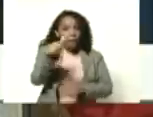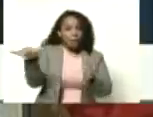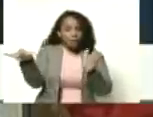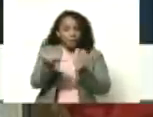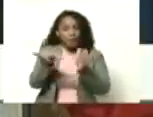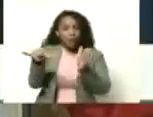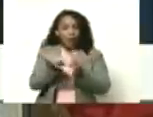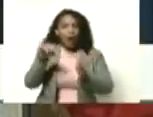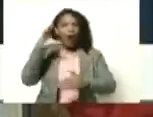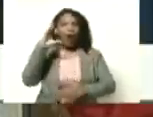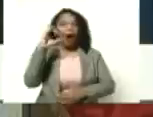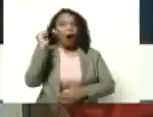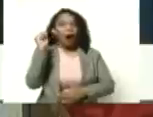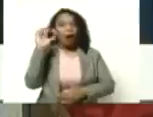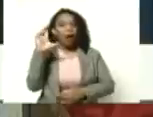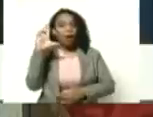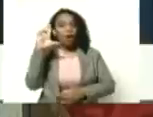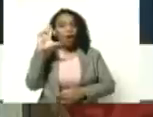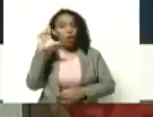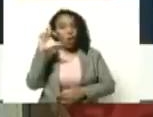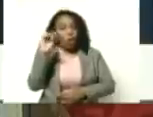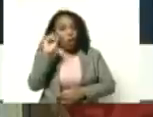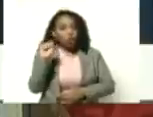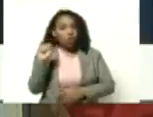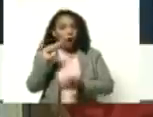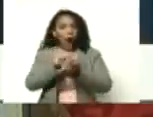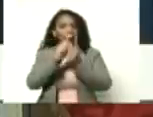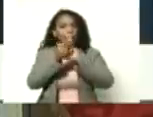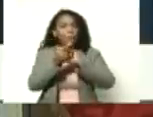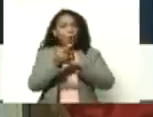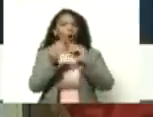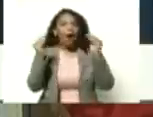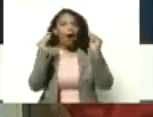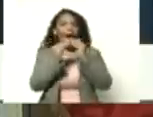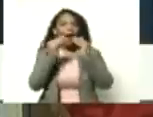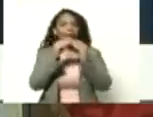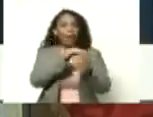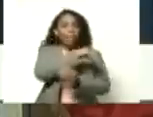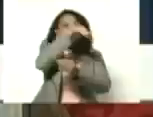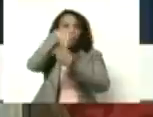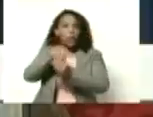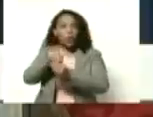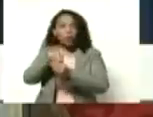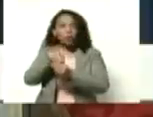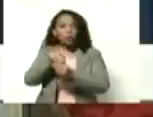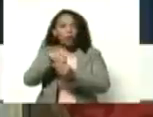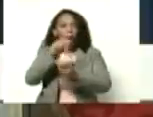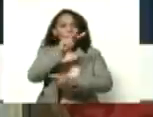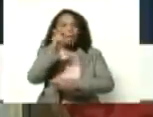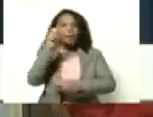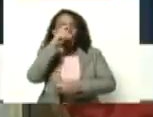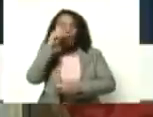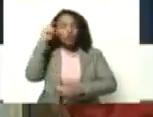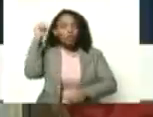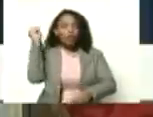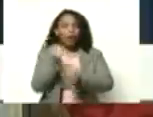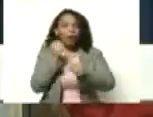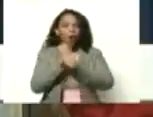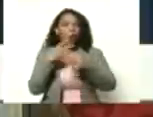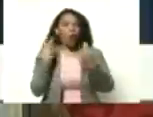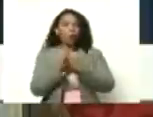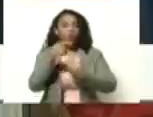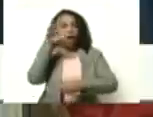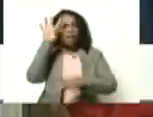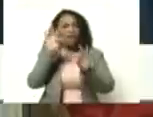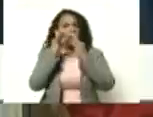carlos lanz había cambiado su residencia tras 20 años de trabajo con la familia eso nos